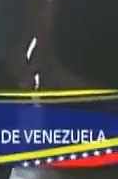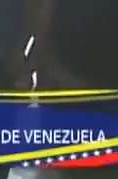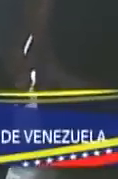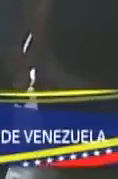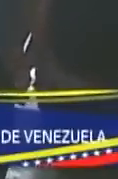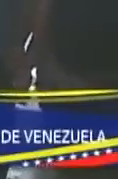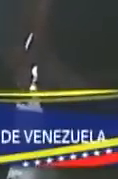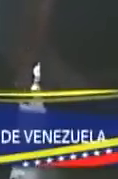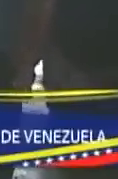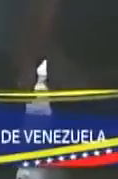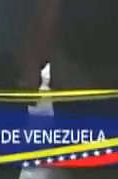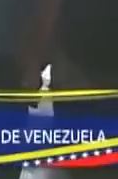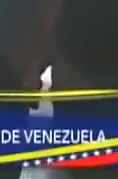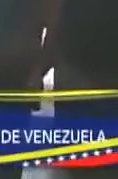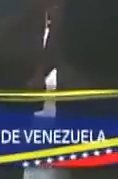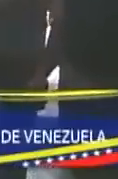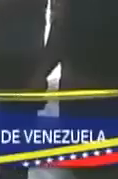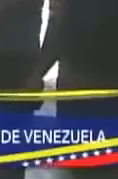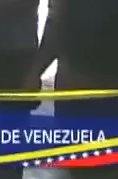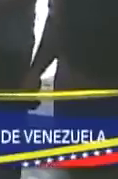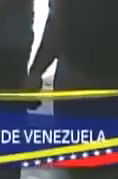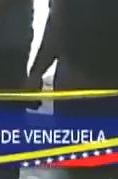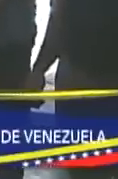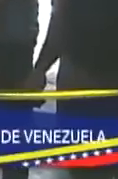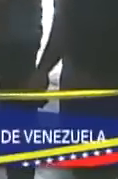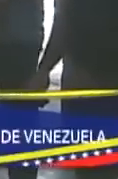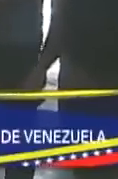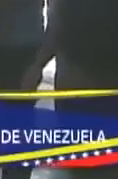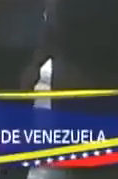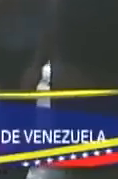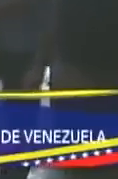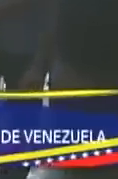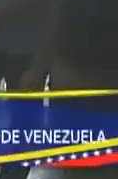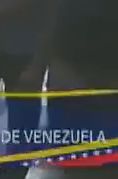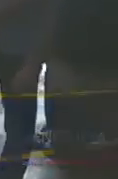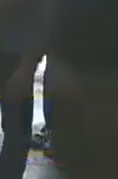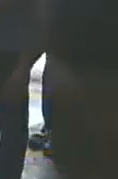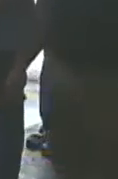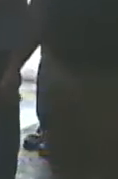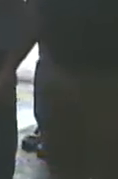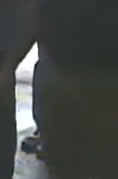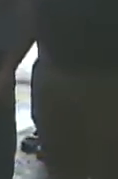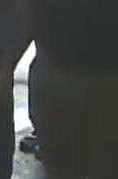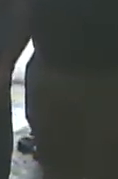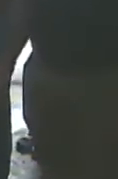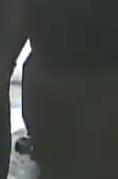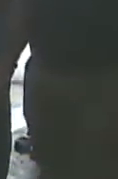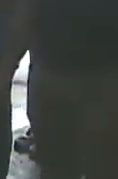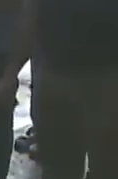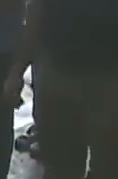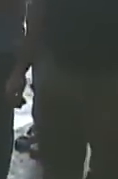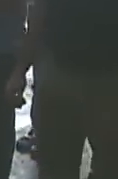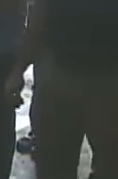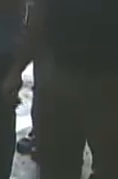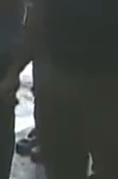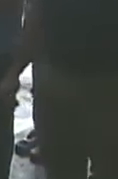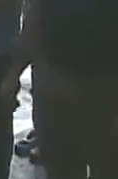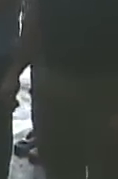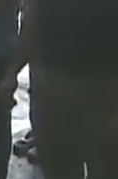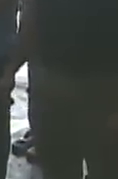en Black Eagle, empresa recuperada por los trabajadores y las